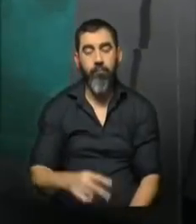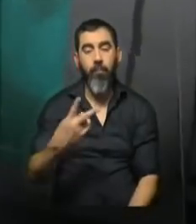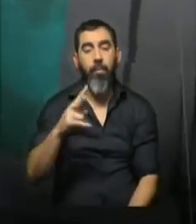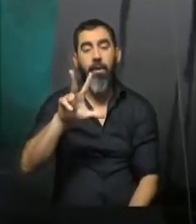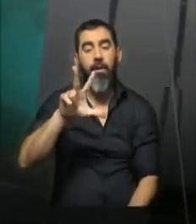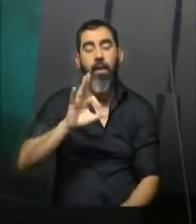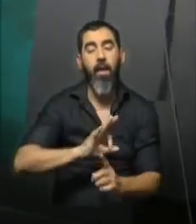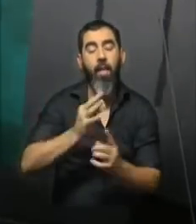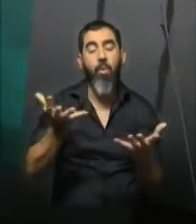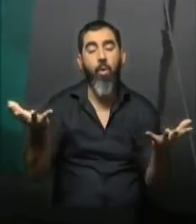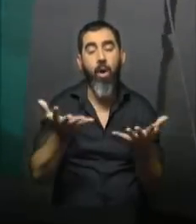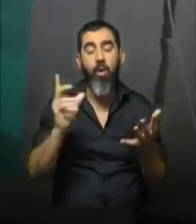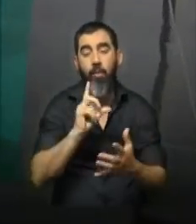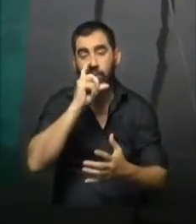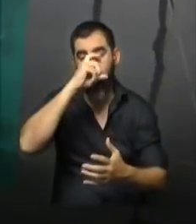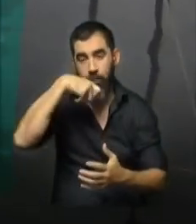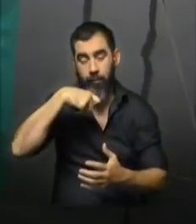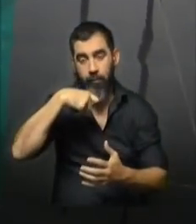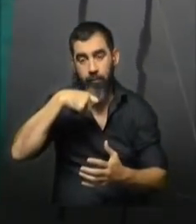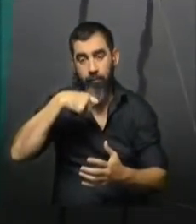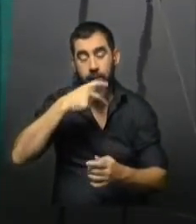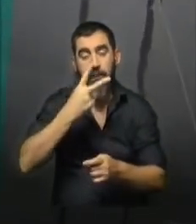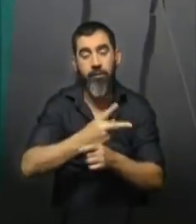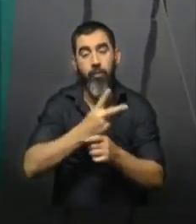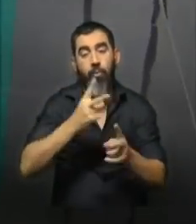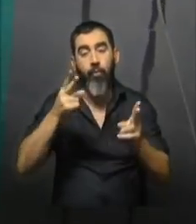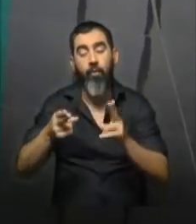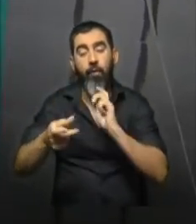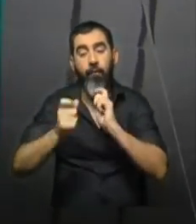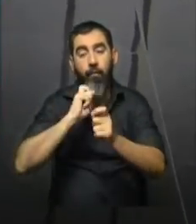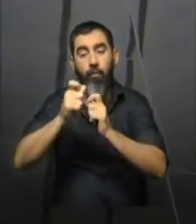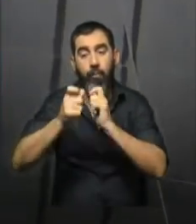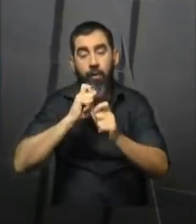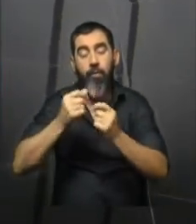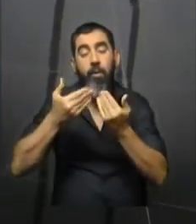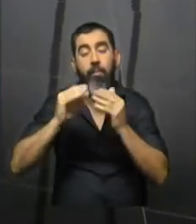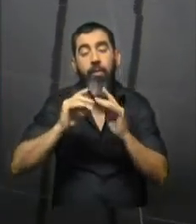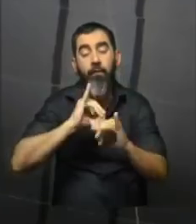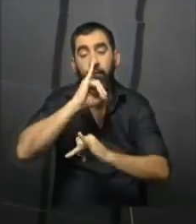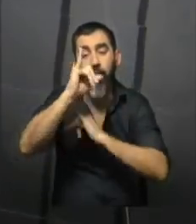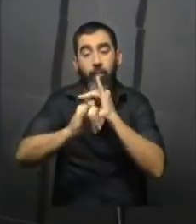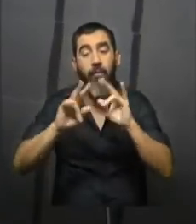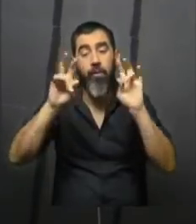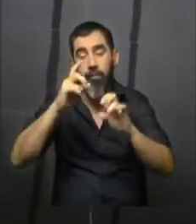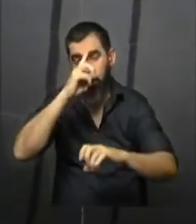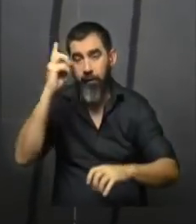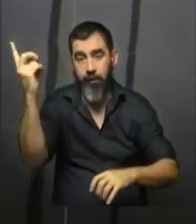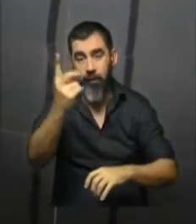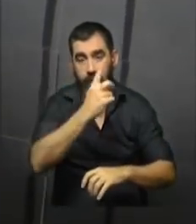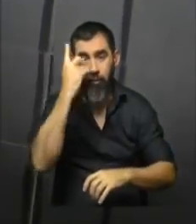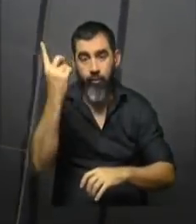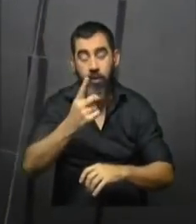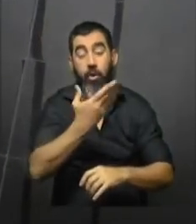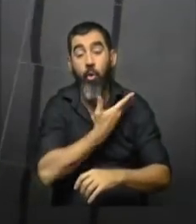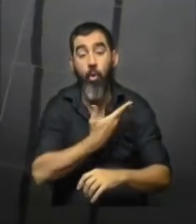...23 grados y la temperatura a esta hora en Montevideo... ...segundo bloque de MVD Noticias y lo abrimos con información del panorama internacional... ...porque